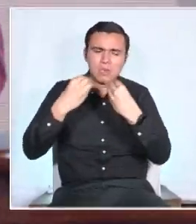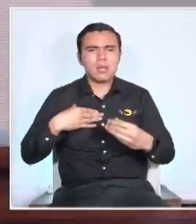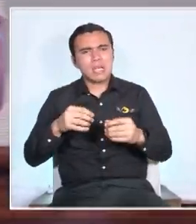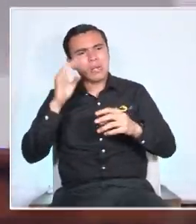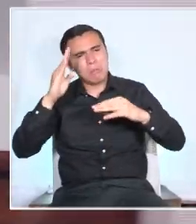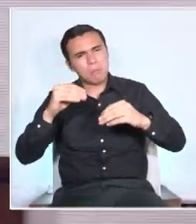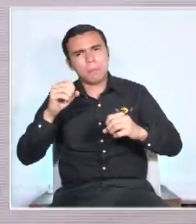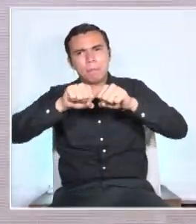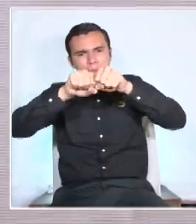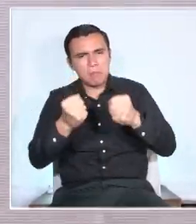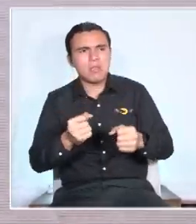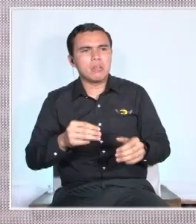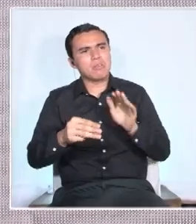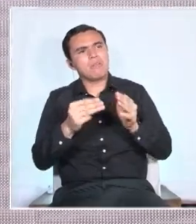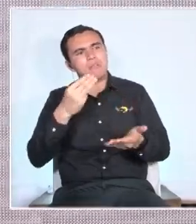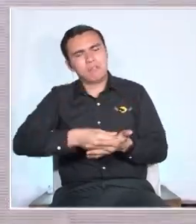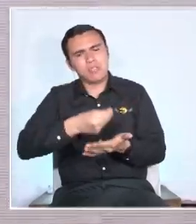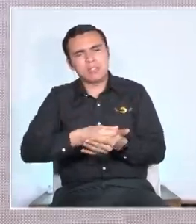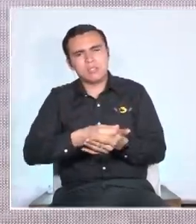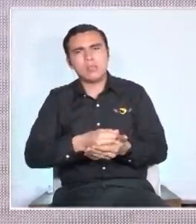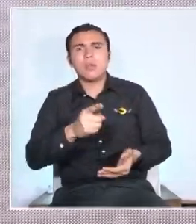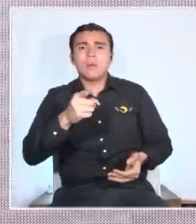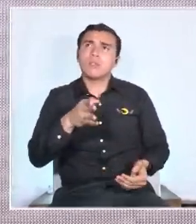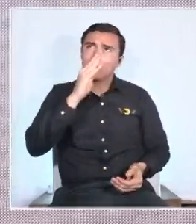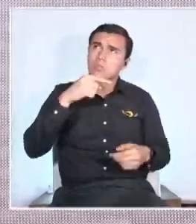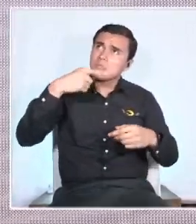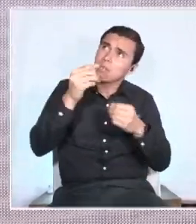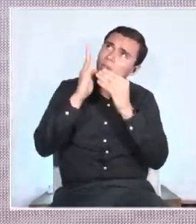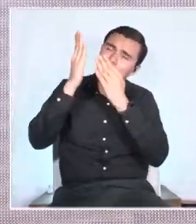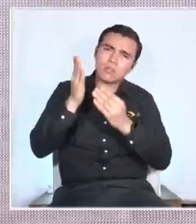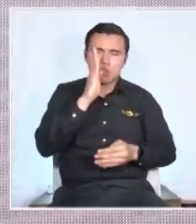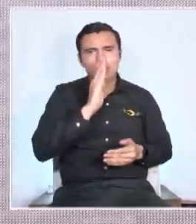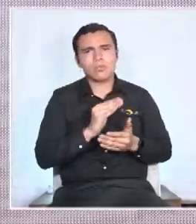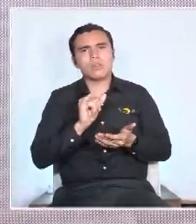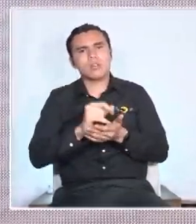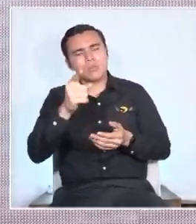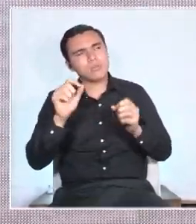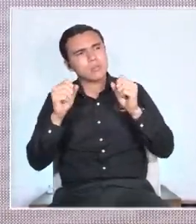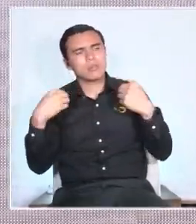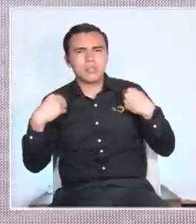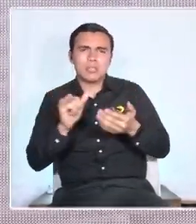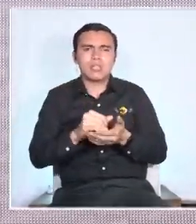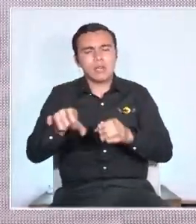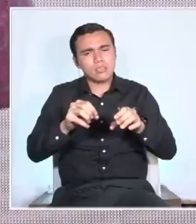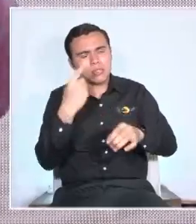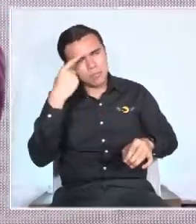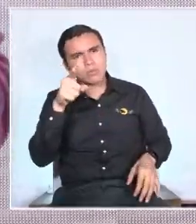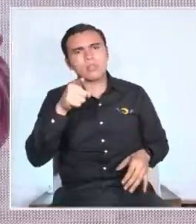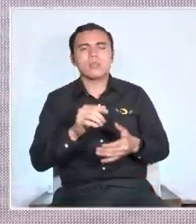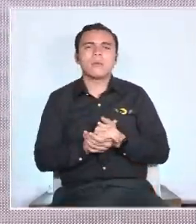financiero. Es porque Dios no es tu robot. Amén. Tú no le dices a Dios lo que Dios tiene que hacer por ti. Tú le pides